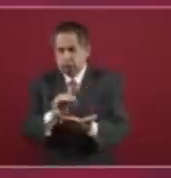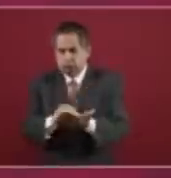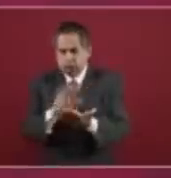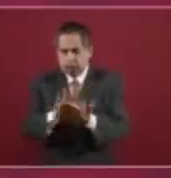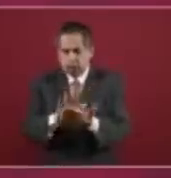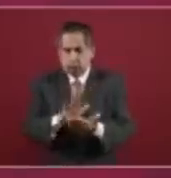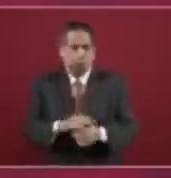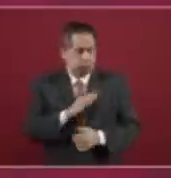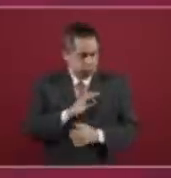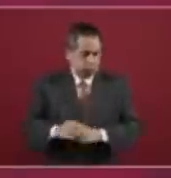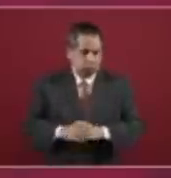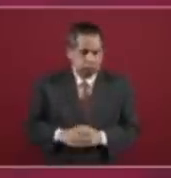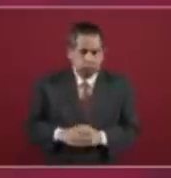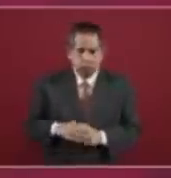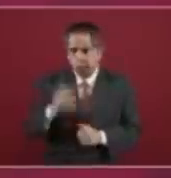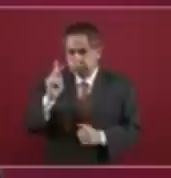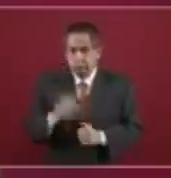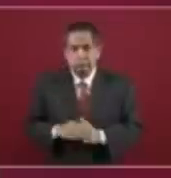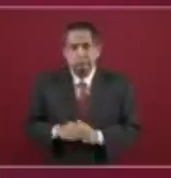pero